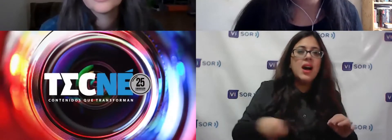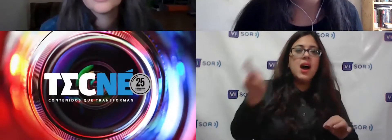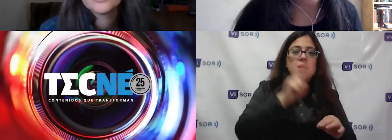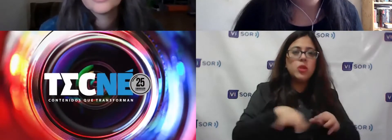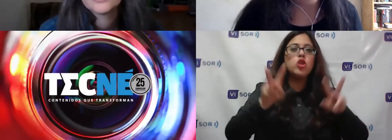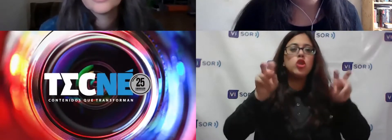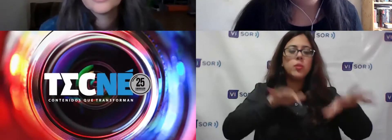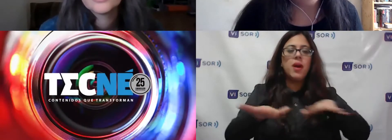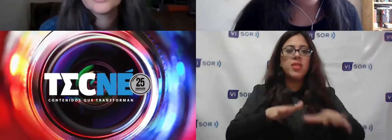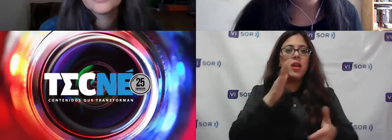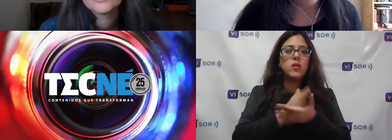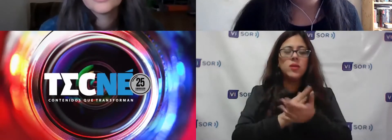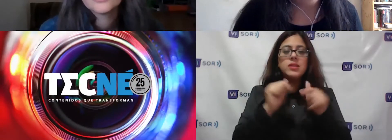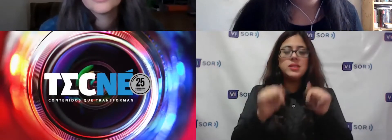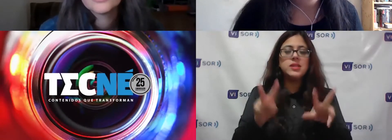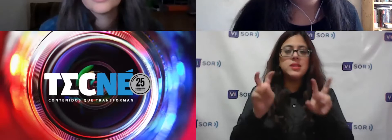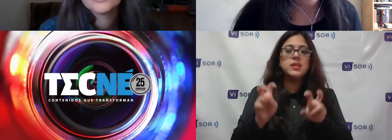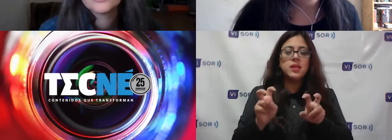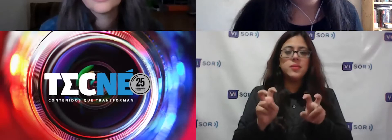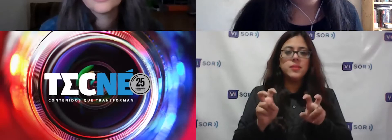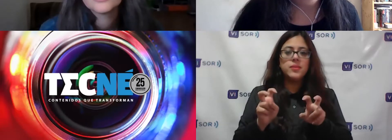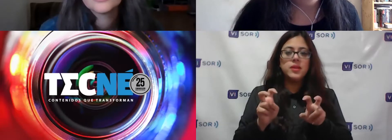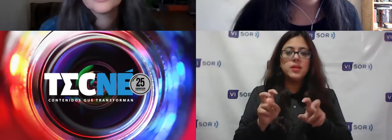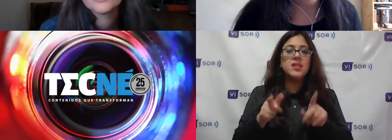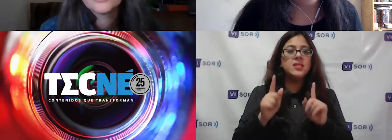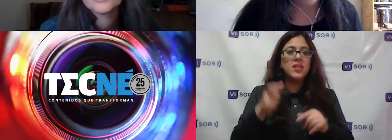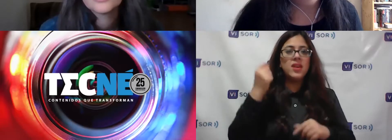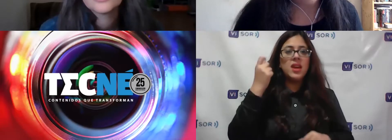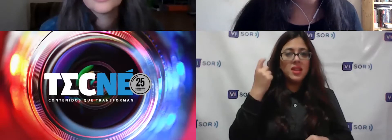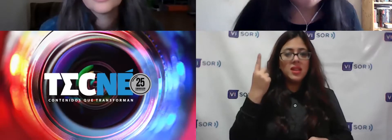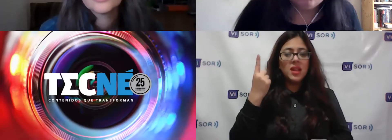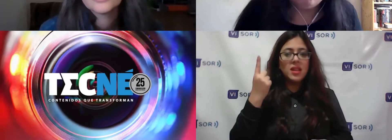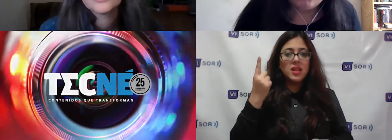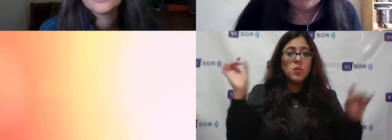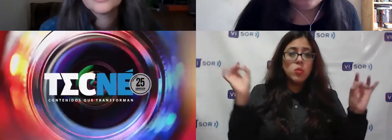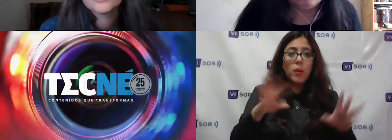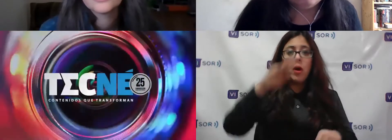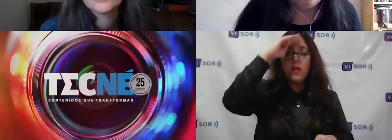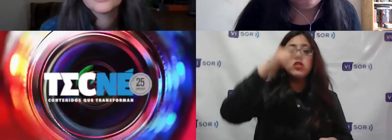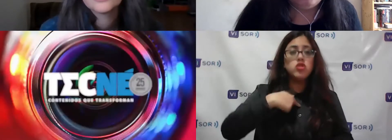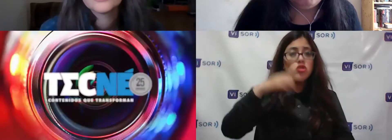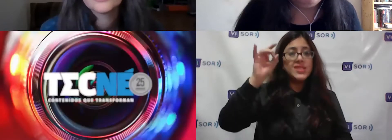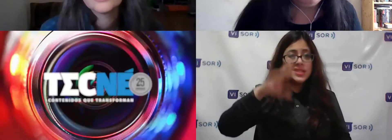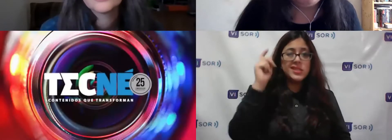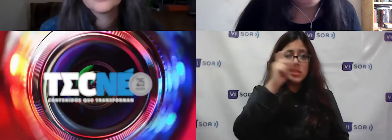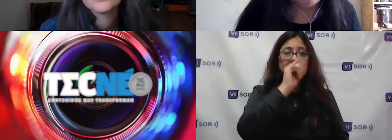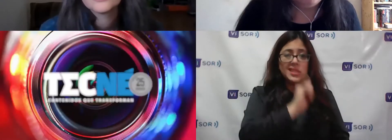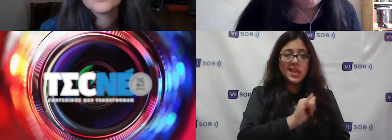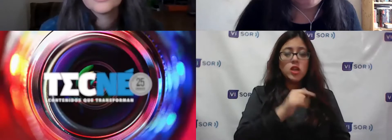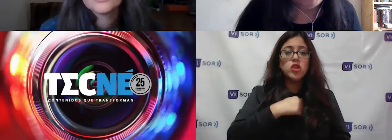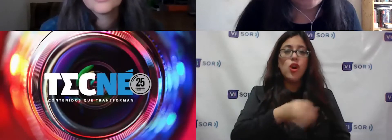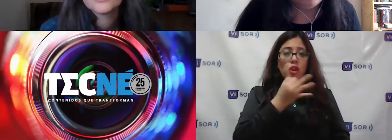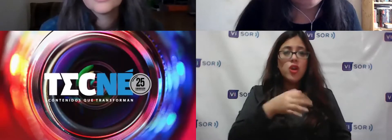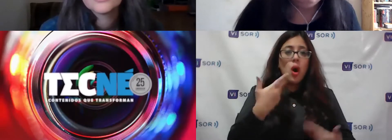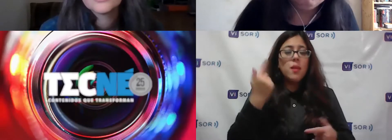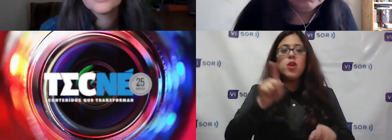tiene sentido yo creo que hay que entender o dar quizás confianza yo sé que es dura porque yo lo digo ahora eso no quiere decir que el momento